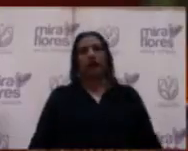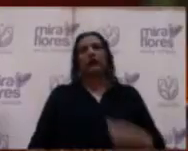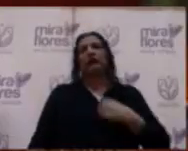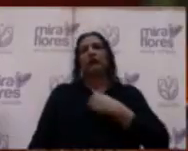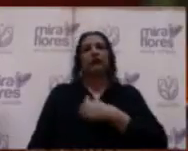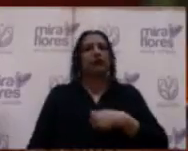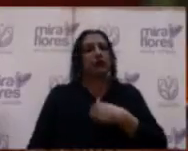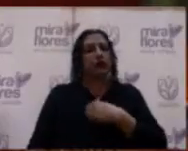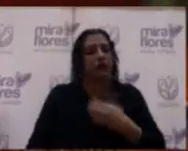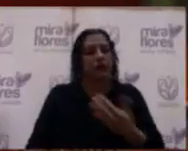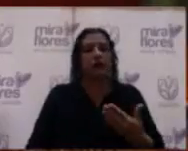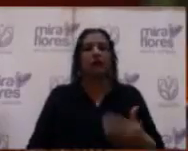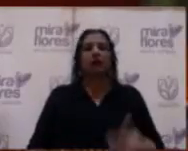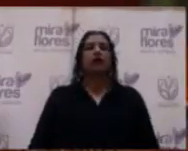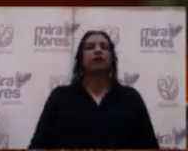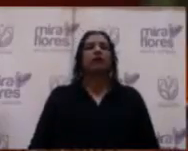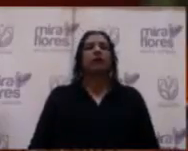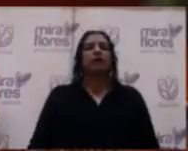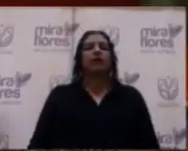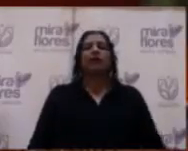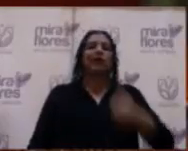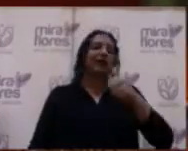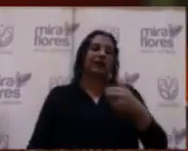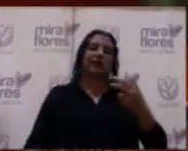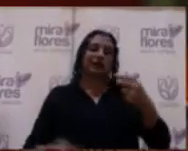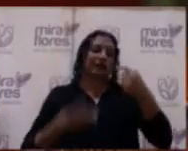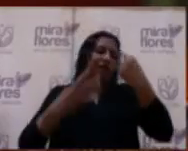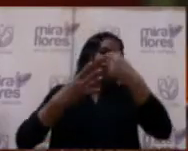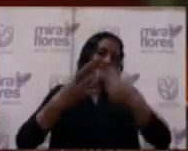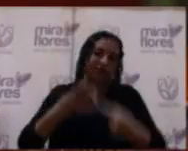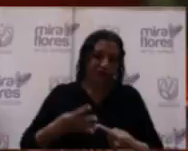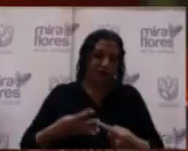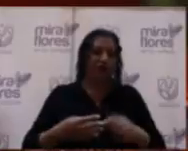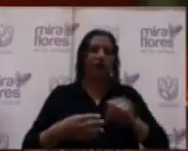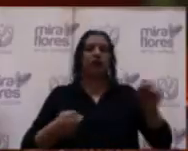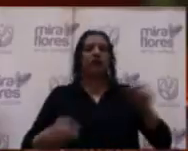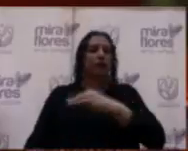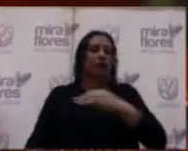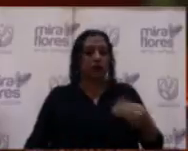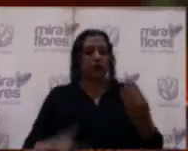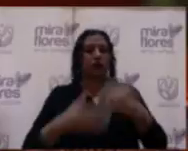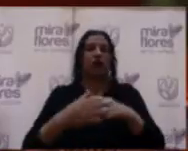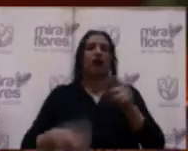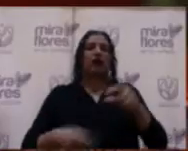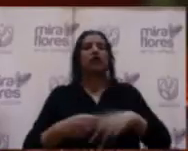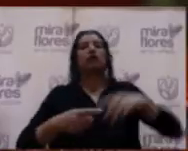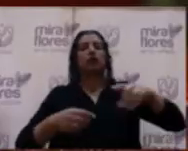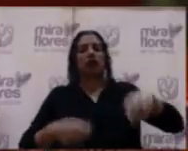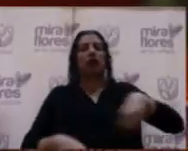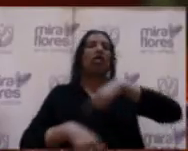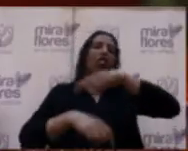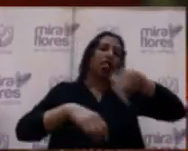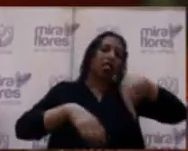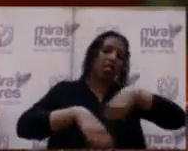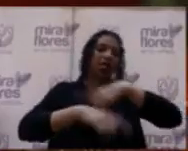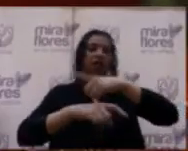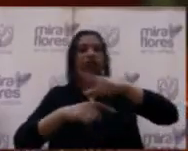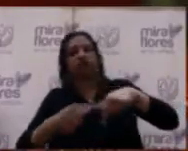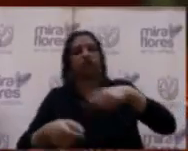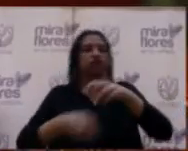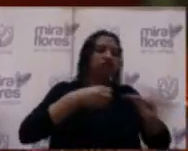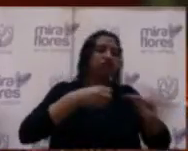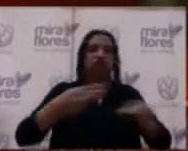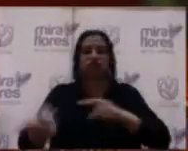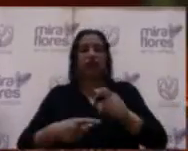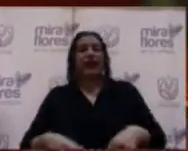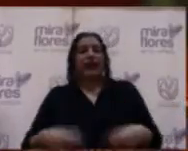Lamentablemente, por razones totalmente imputables al Ministerio del Interior, durante mucho tiempo eso estuvo dando vueltas en el Ministerio